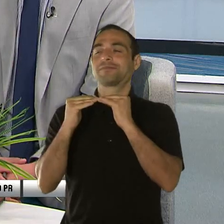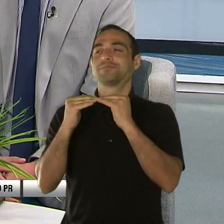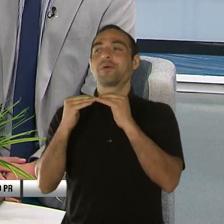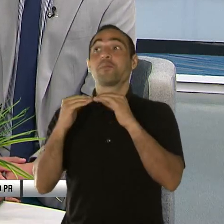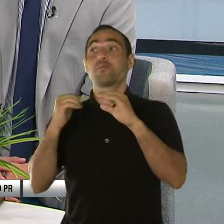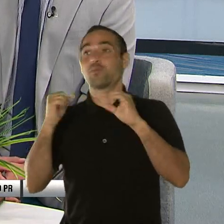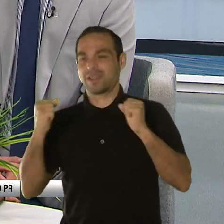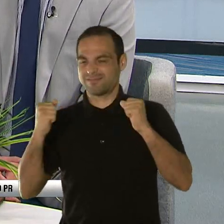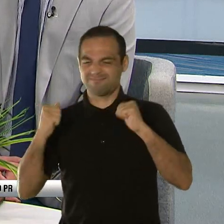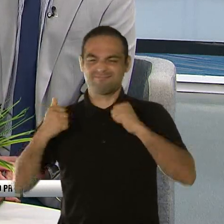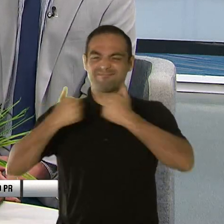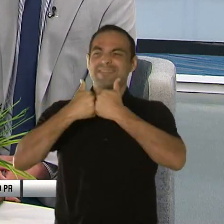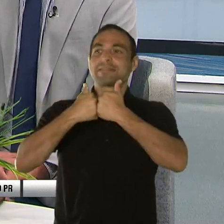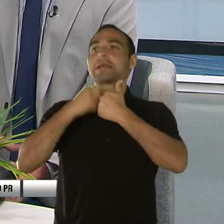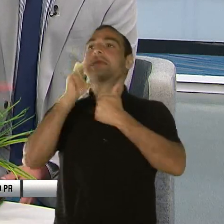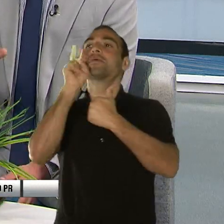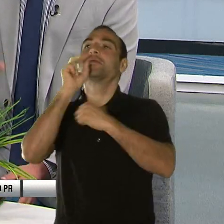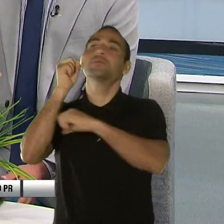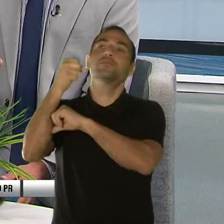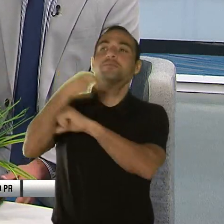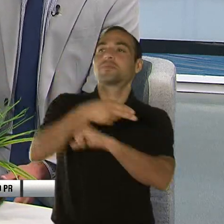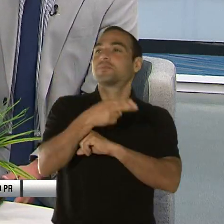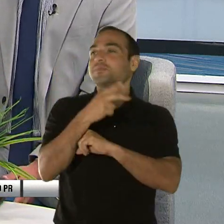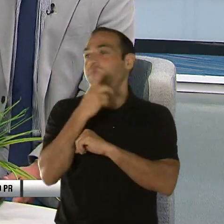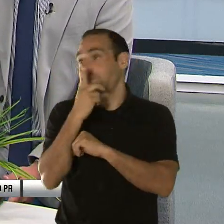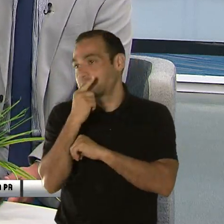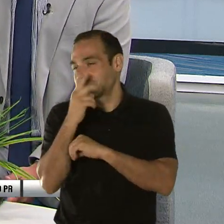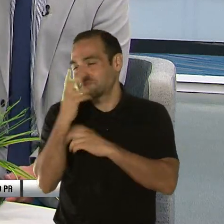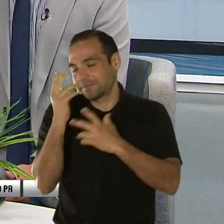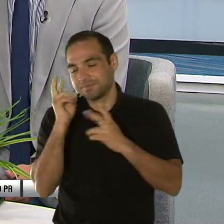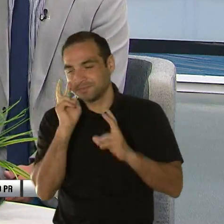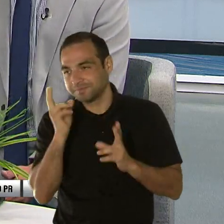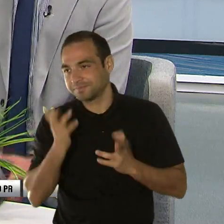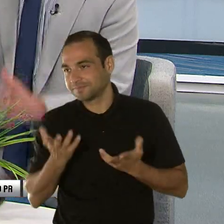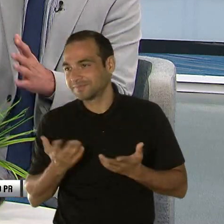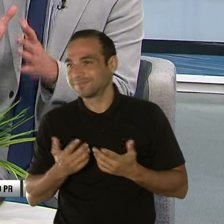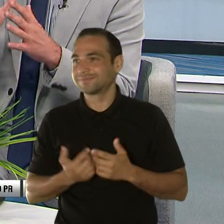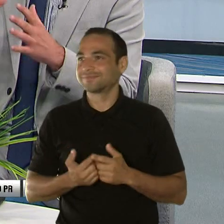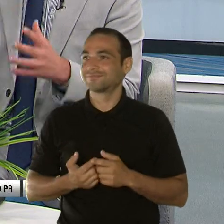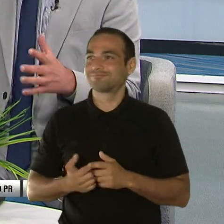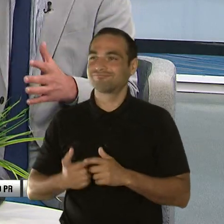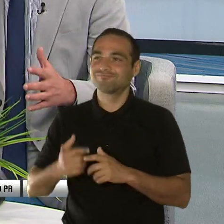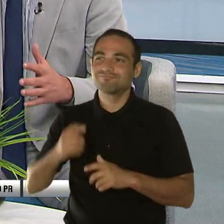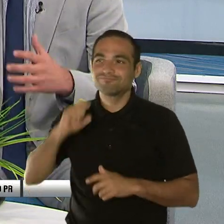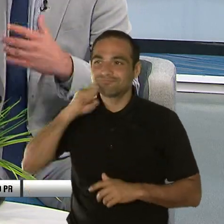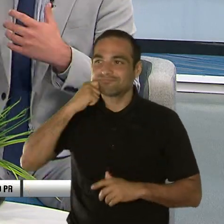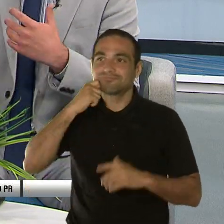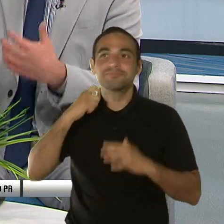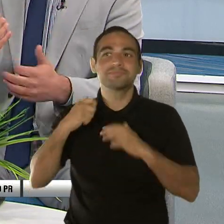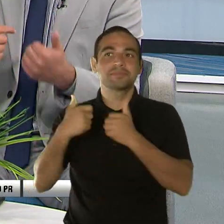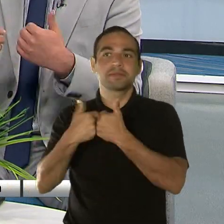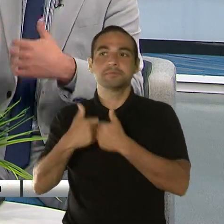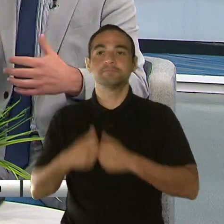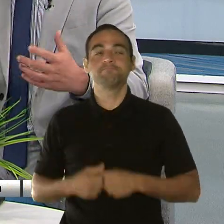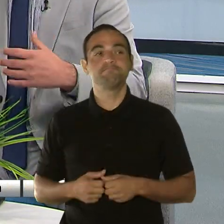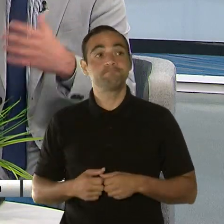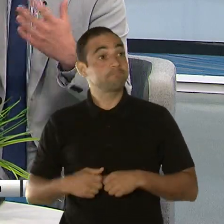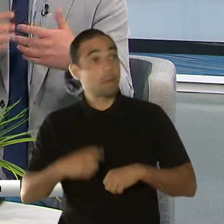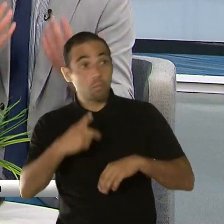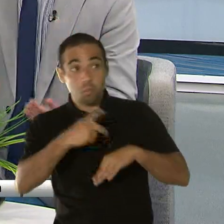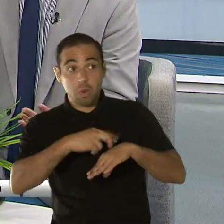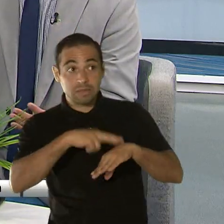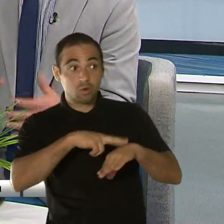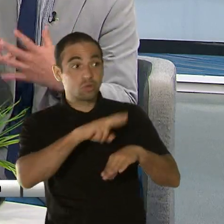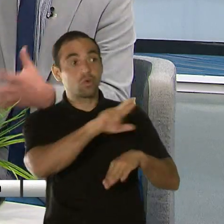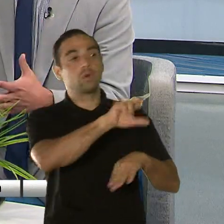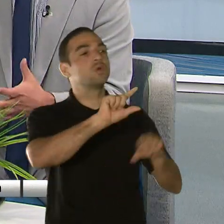ahí se determina Quién es el ganador del partido hablando de los equipos de Puerto Rico Cómo va esa preparación Quiénes están conformando